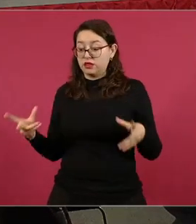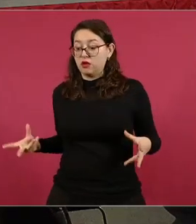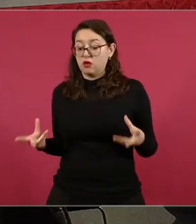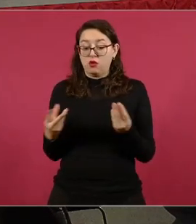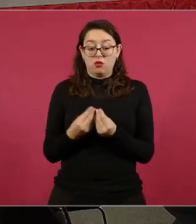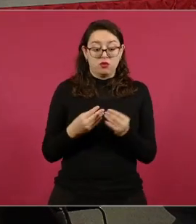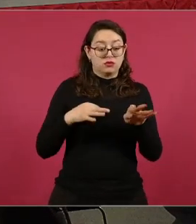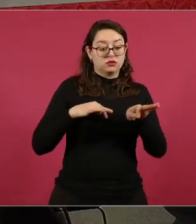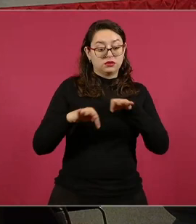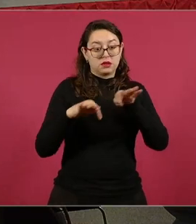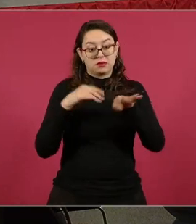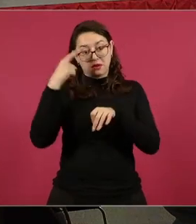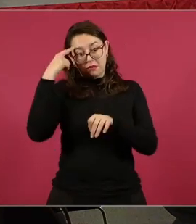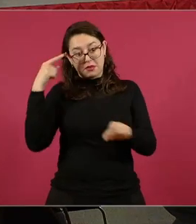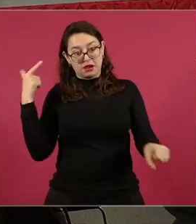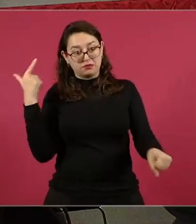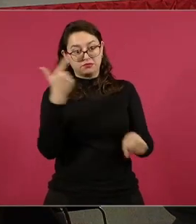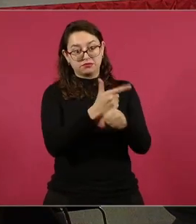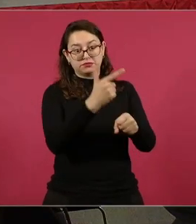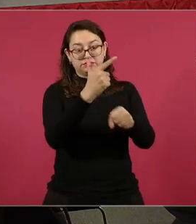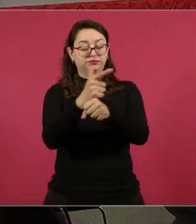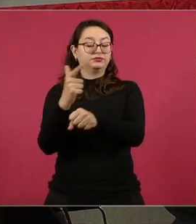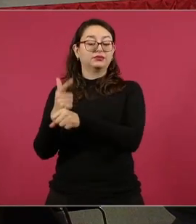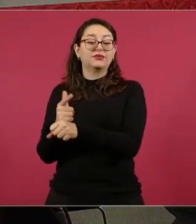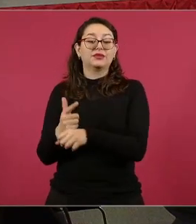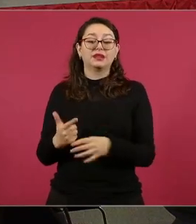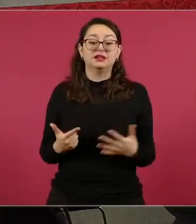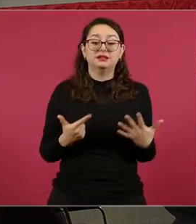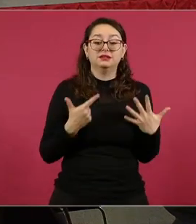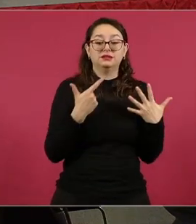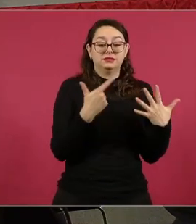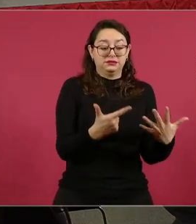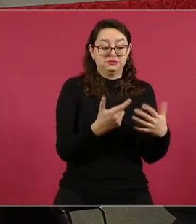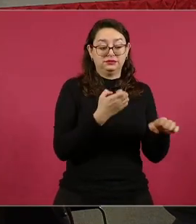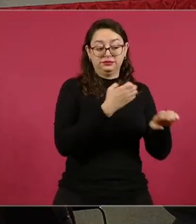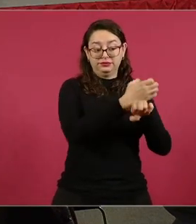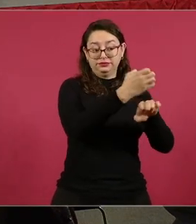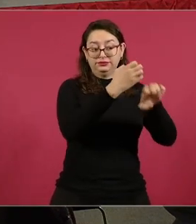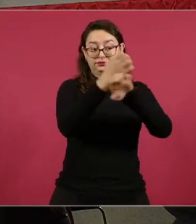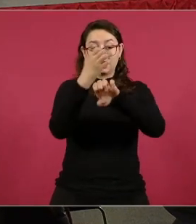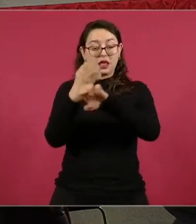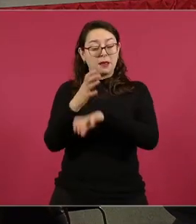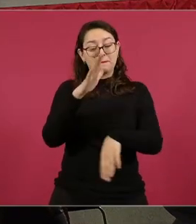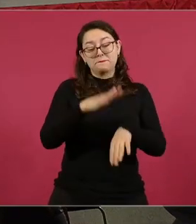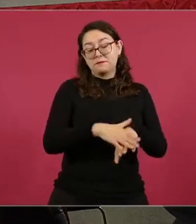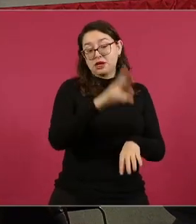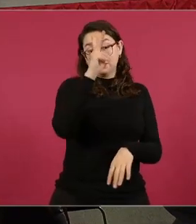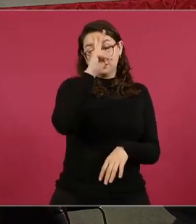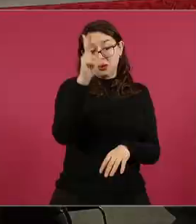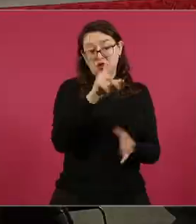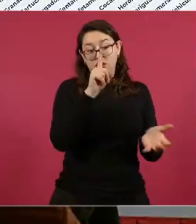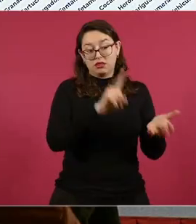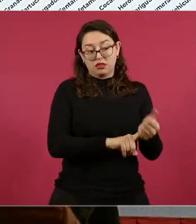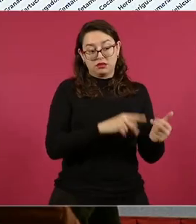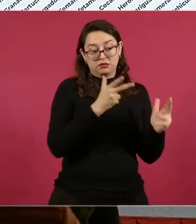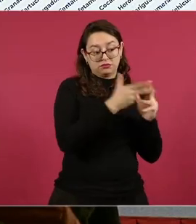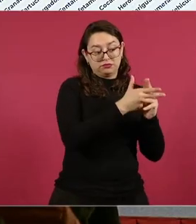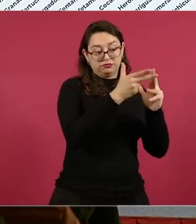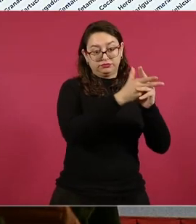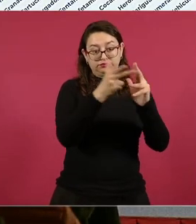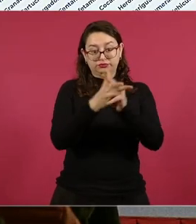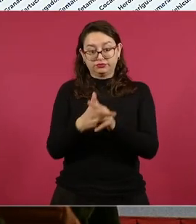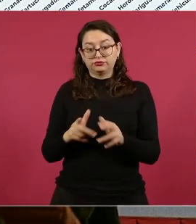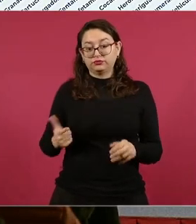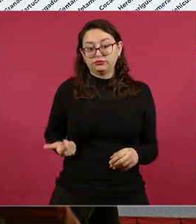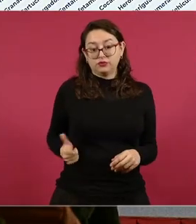los resultados. 7 estados son los que aportan el mayor número de homicidios vinculados a la delincuencia organizada, como es